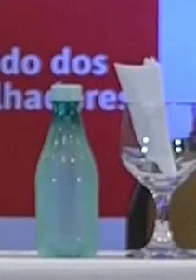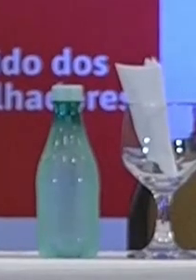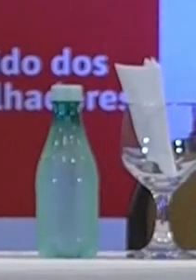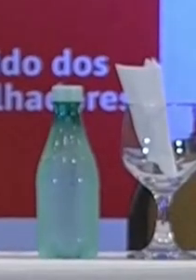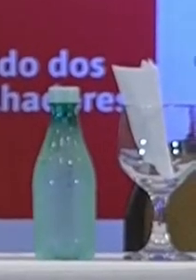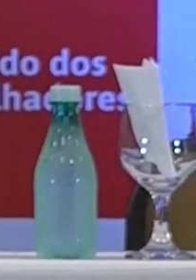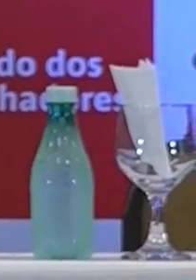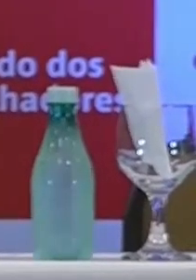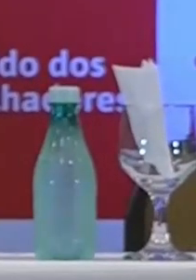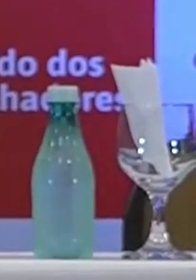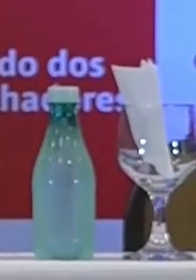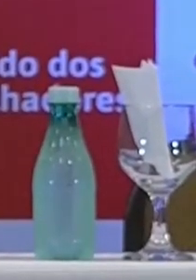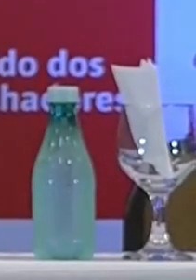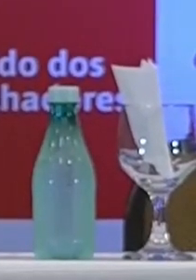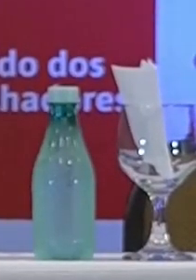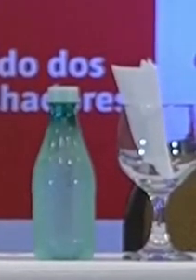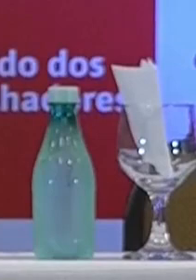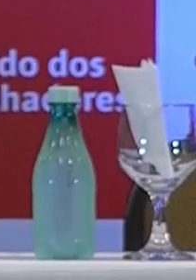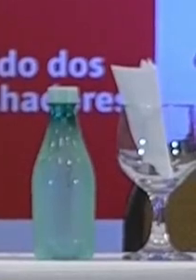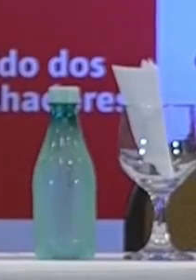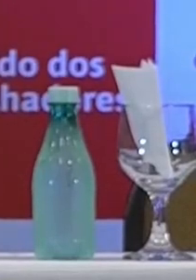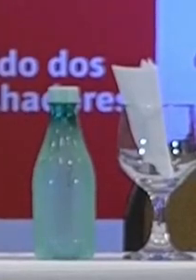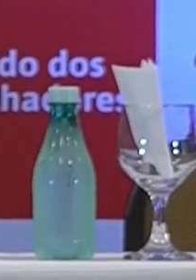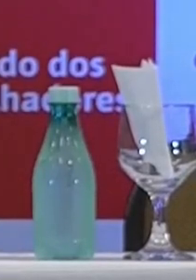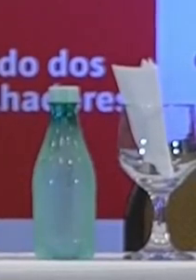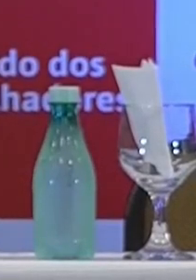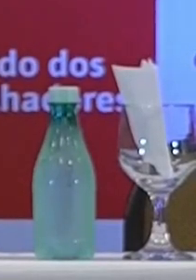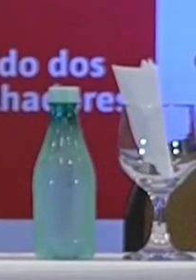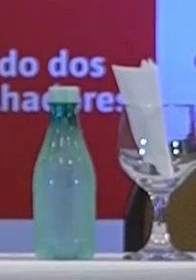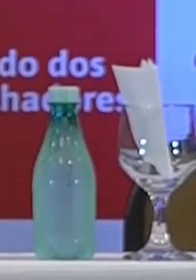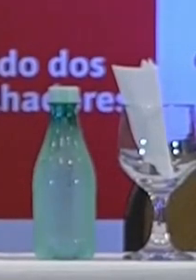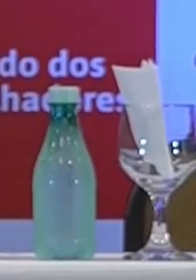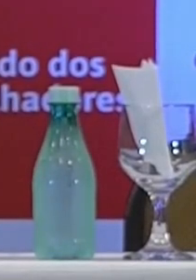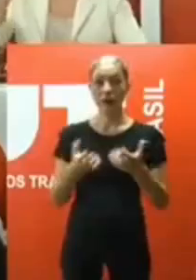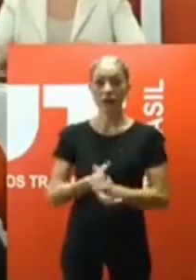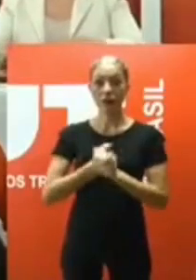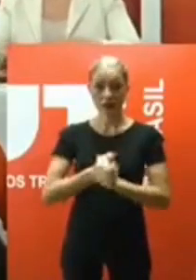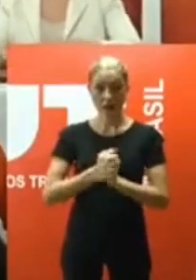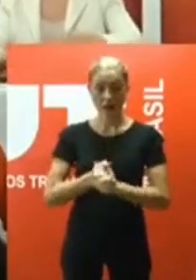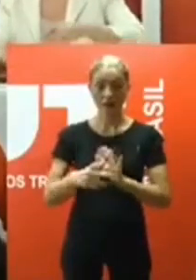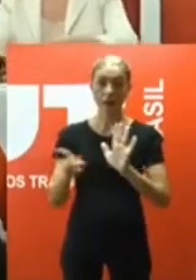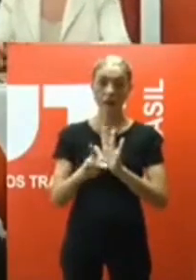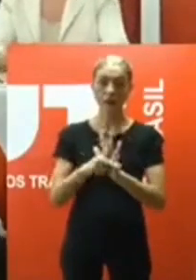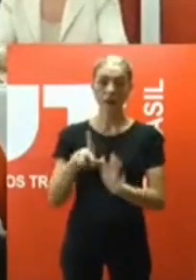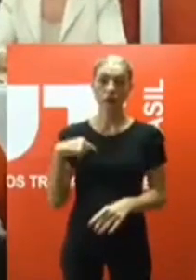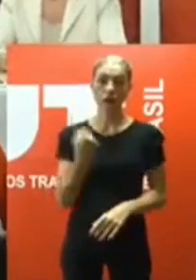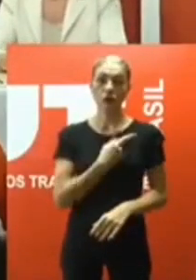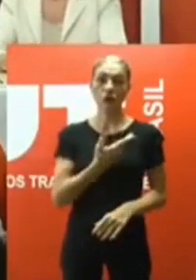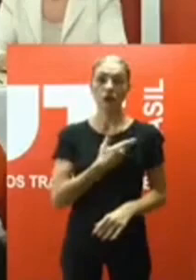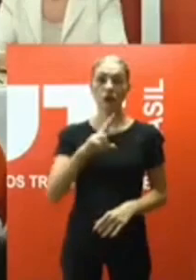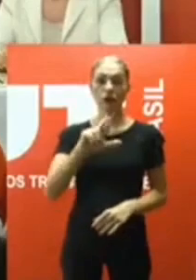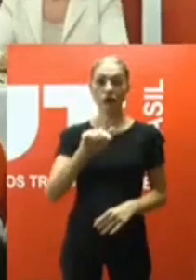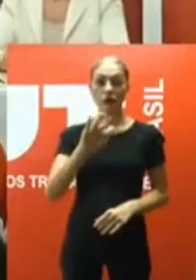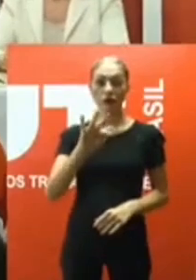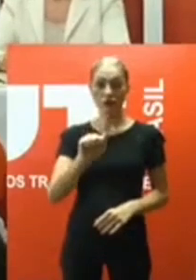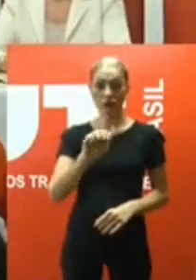El expresidente Luis Inácio Lula da Silva, favorito para las próximas elecciones en Brasil, ha provocado a la ultraderecha del mandatario